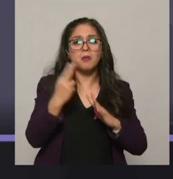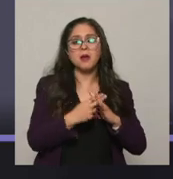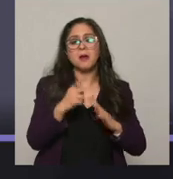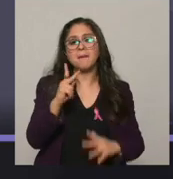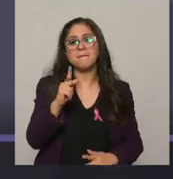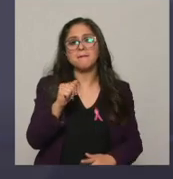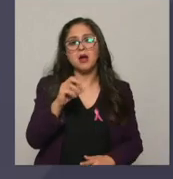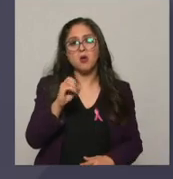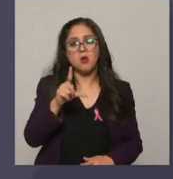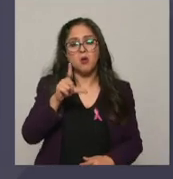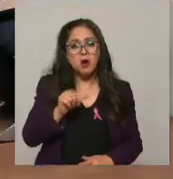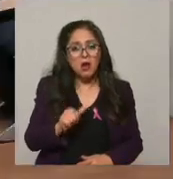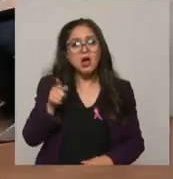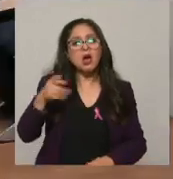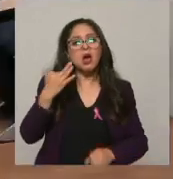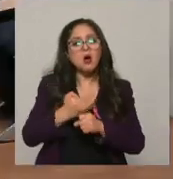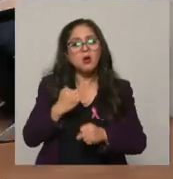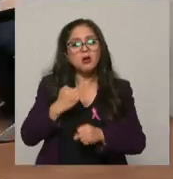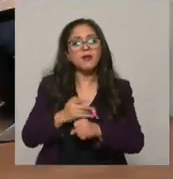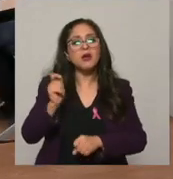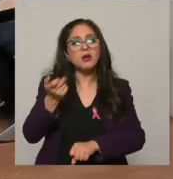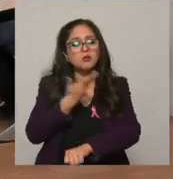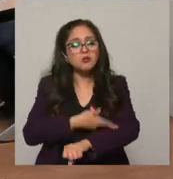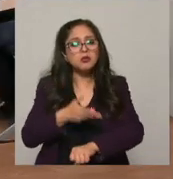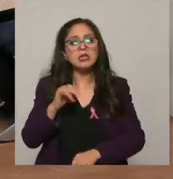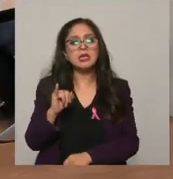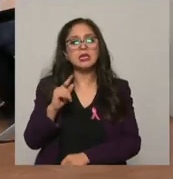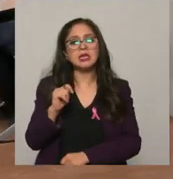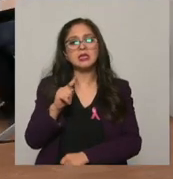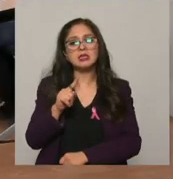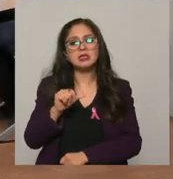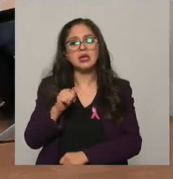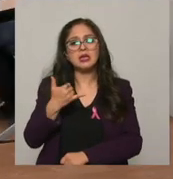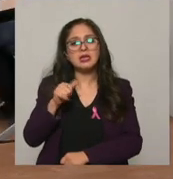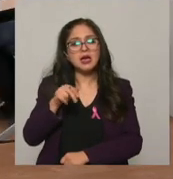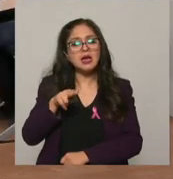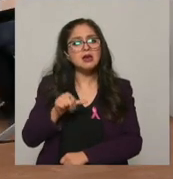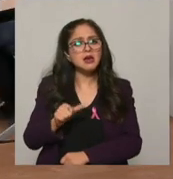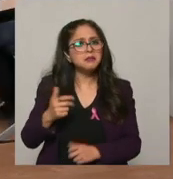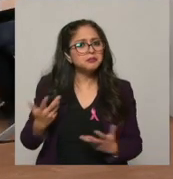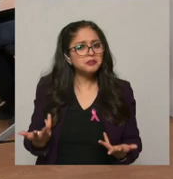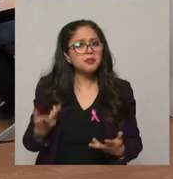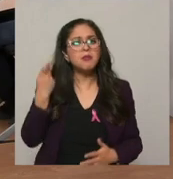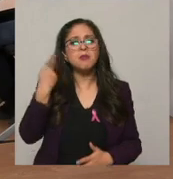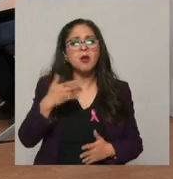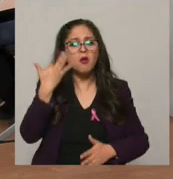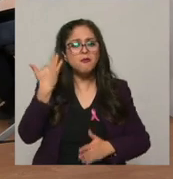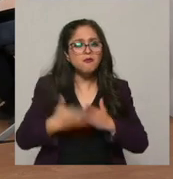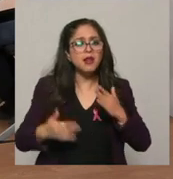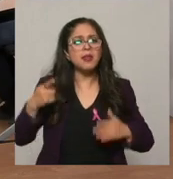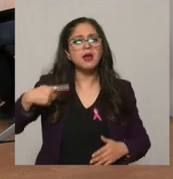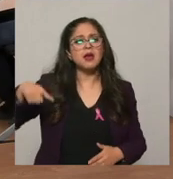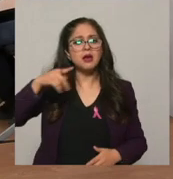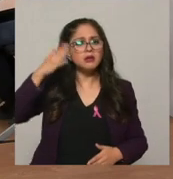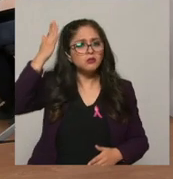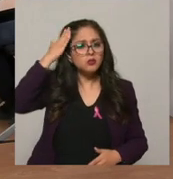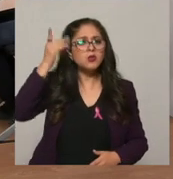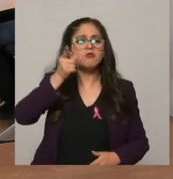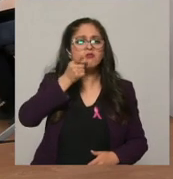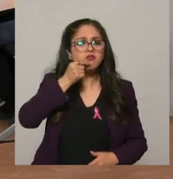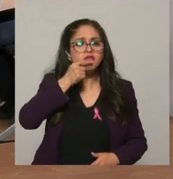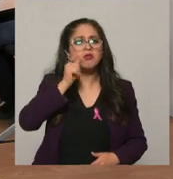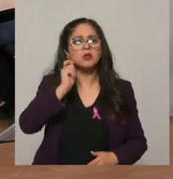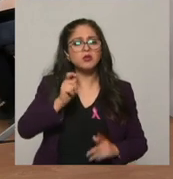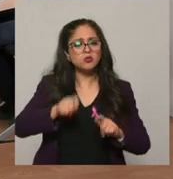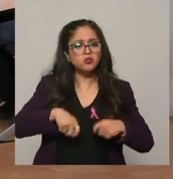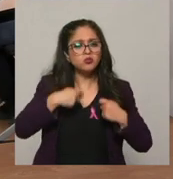este momento se encuentra acompañando el caso de Itzayana. Sin embargo, no hemos logrado que las autoridades le brinden medidas